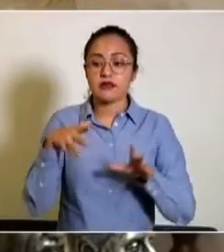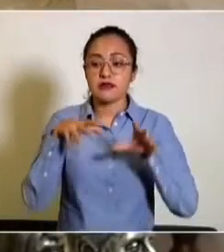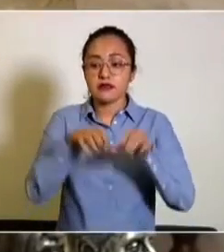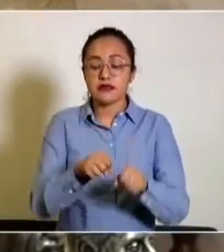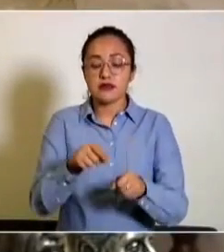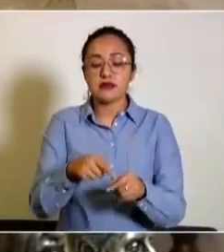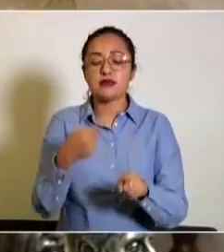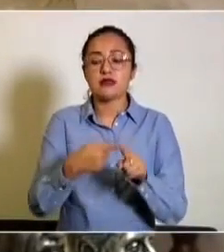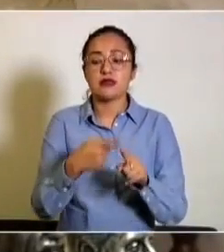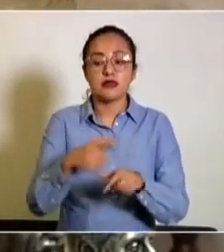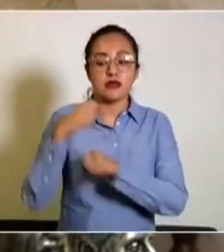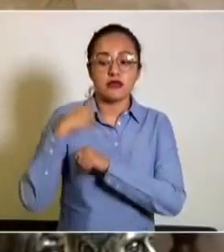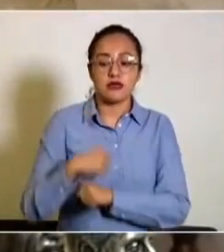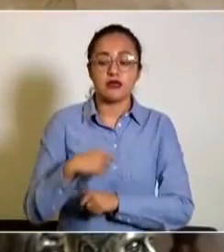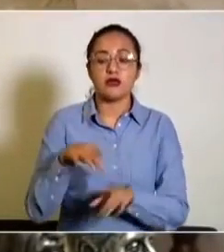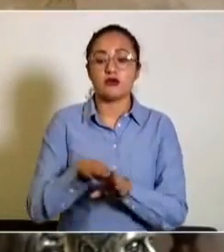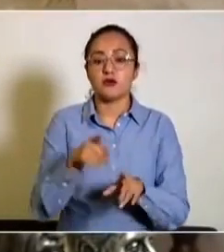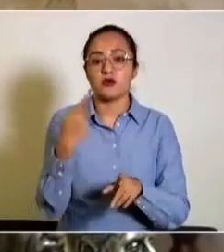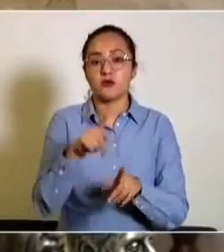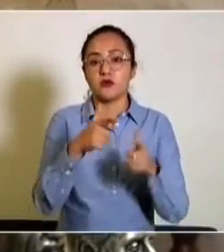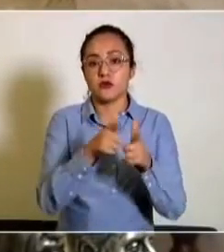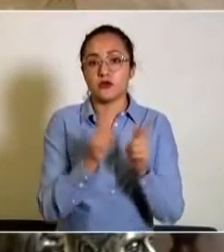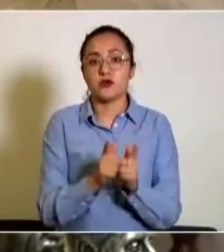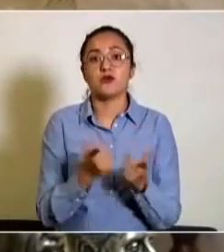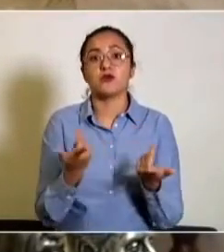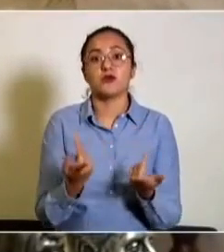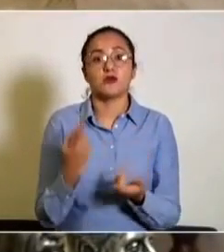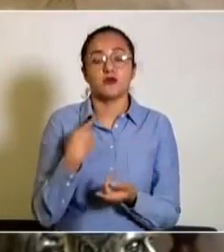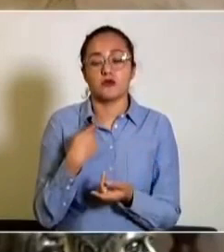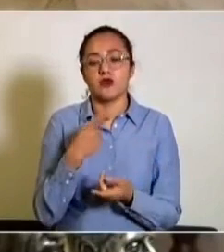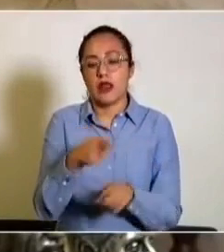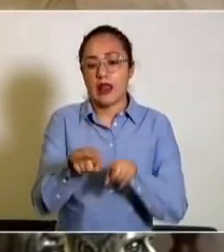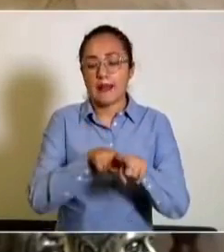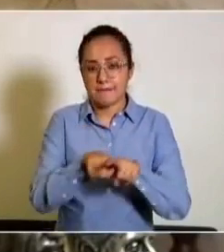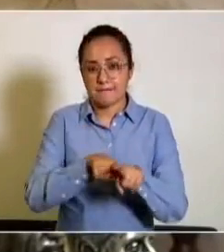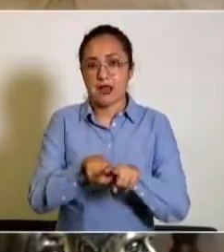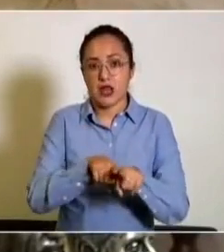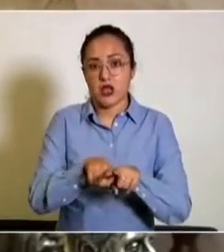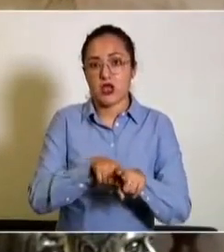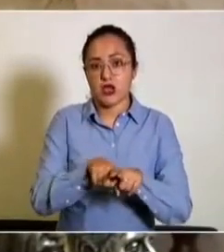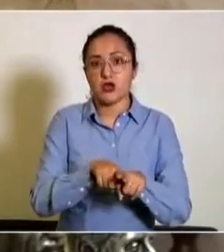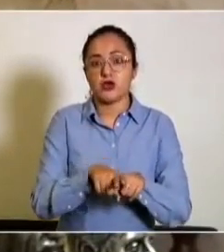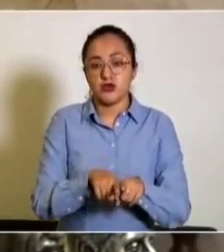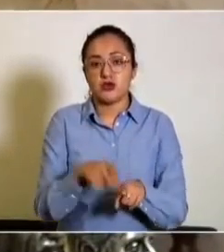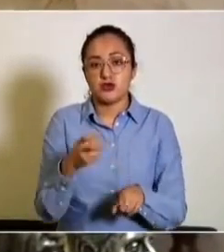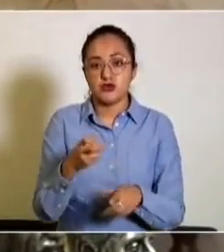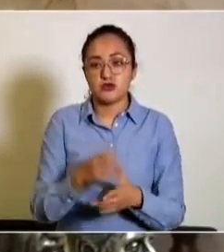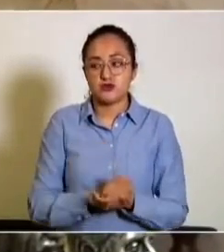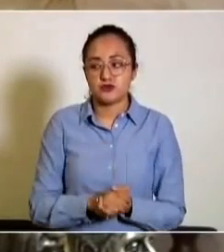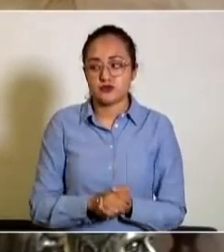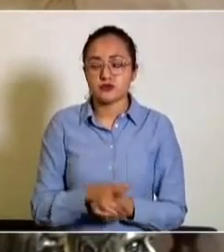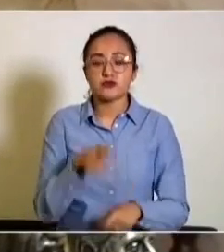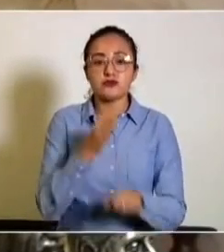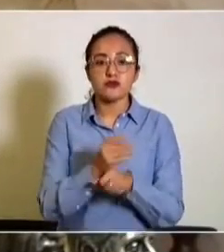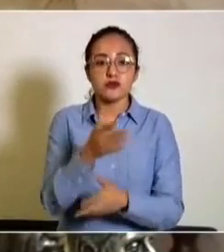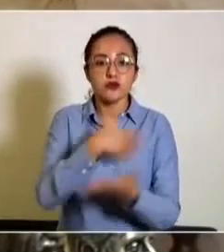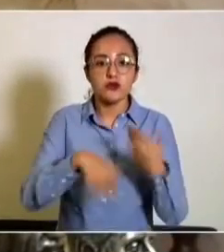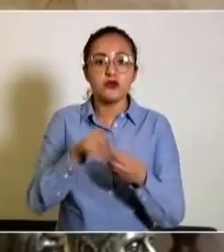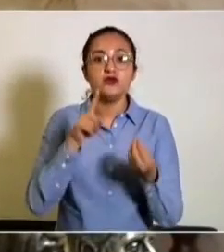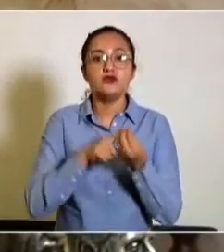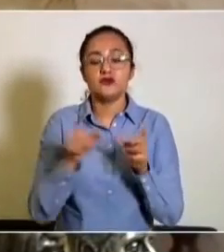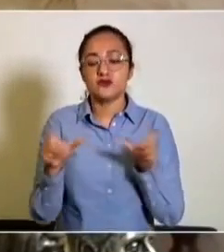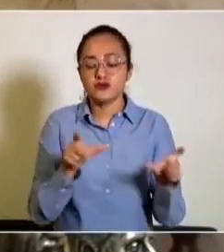de su del que se ve ha quedado al mando de su banda el hermano el hermano en una zona de que